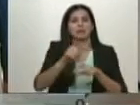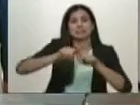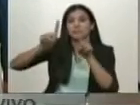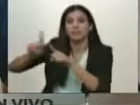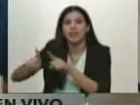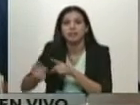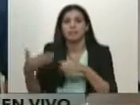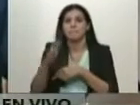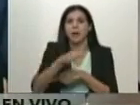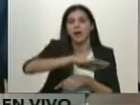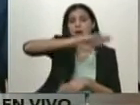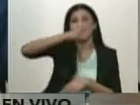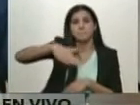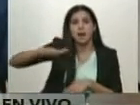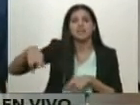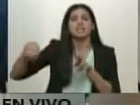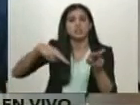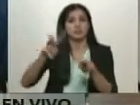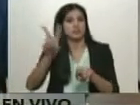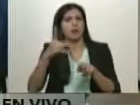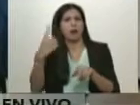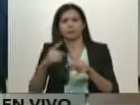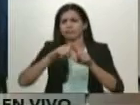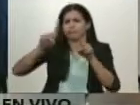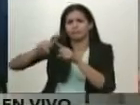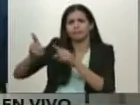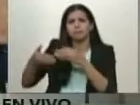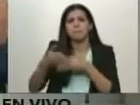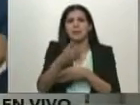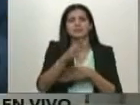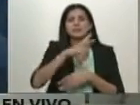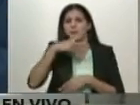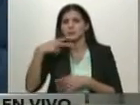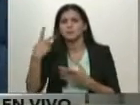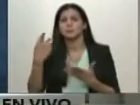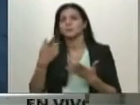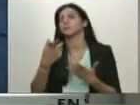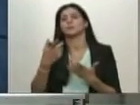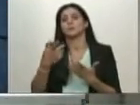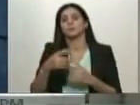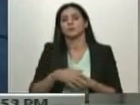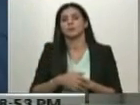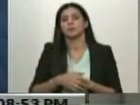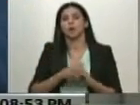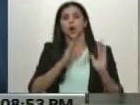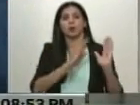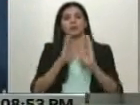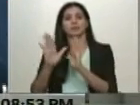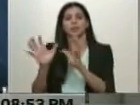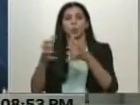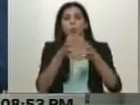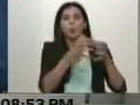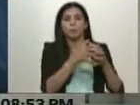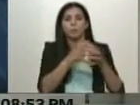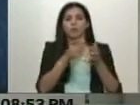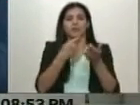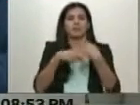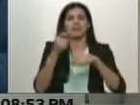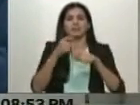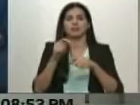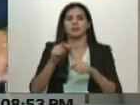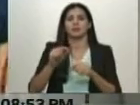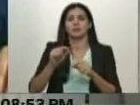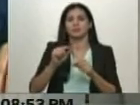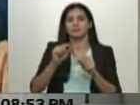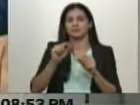tanto en los mares como en los ríos del país. Y además, bueno, y organizando los sectores exportadores, como el sector camaronero, le